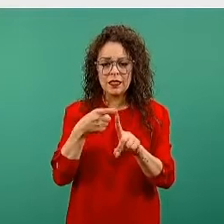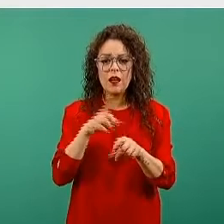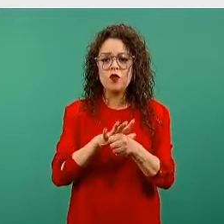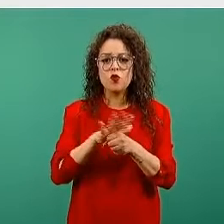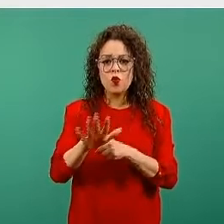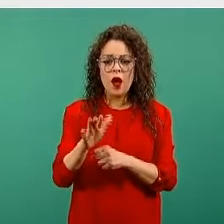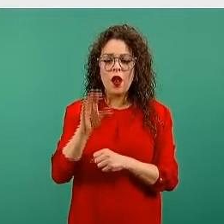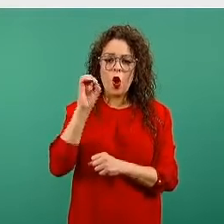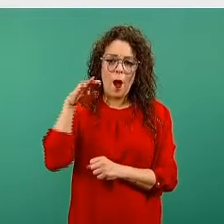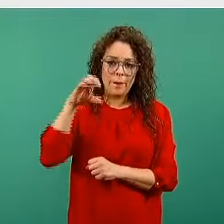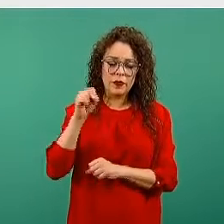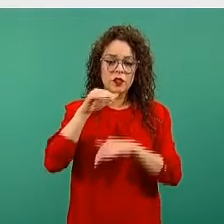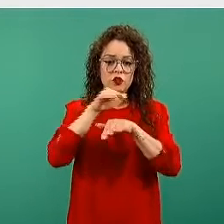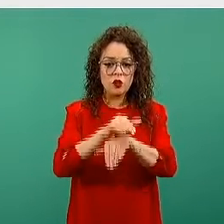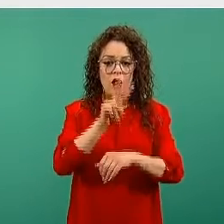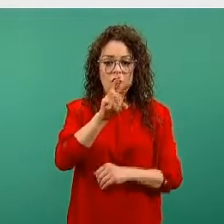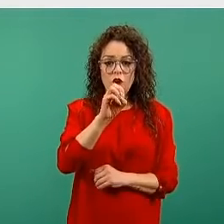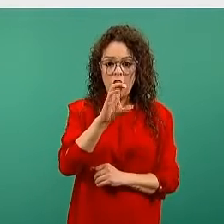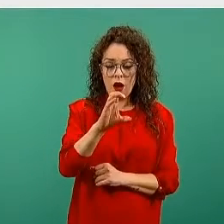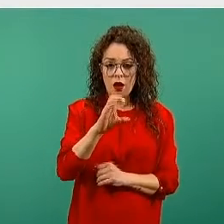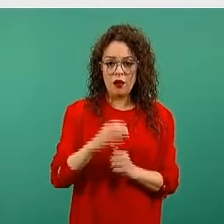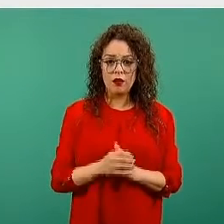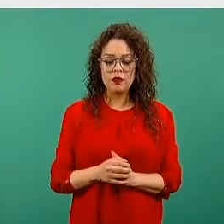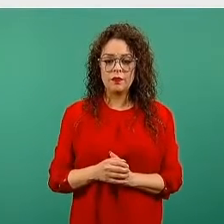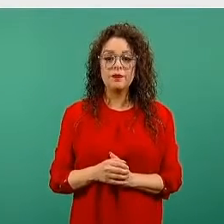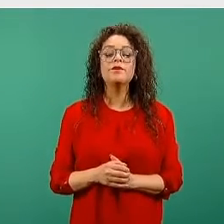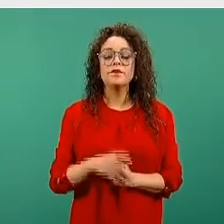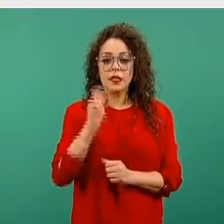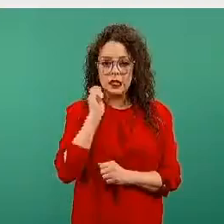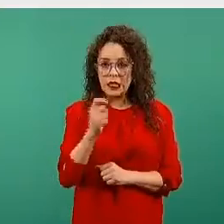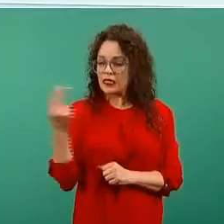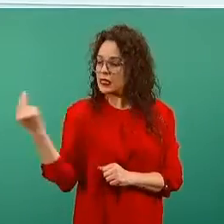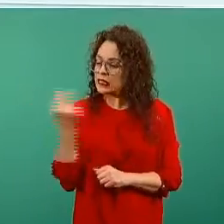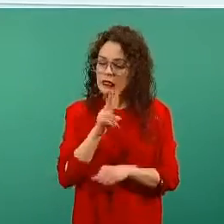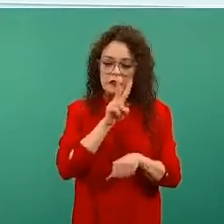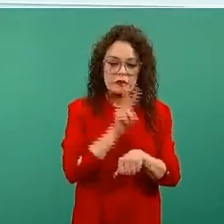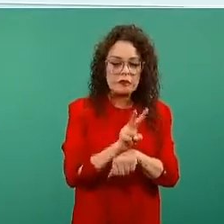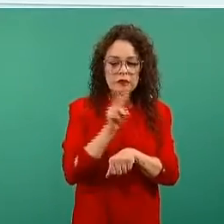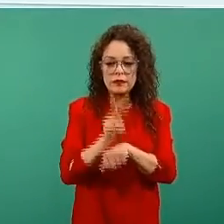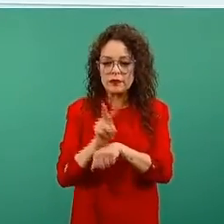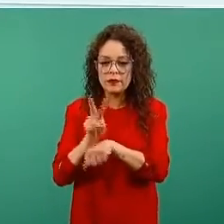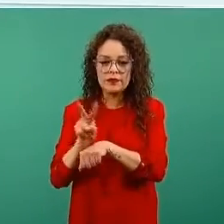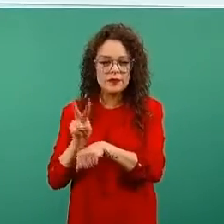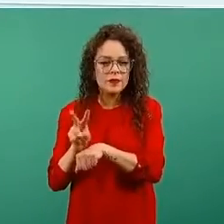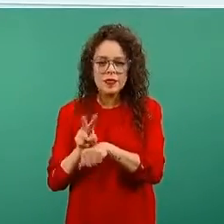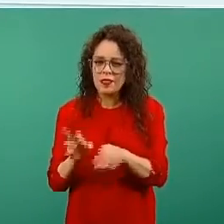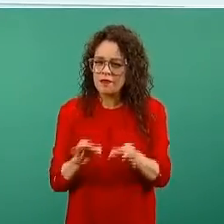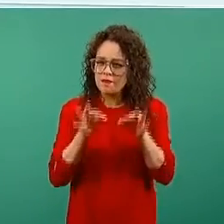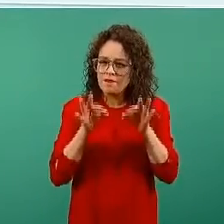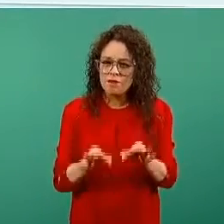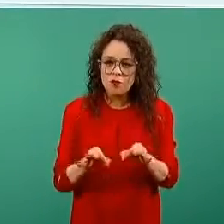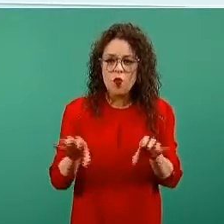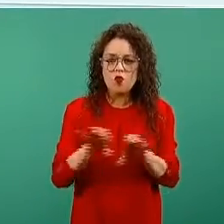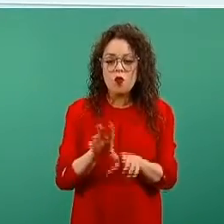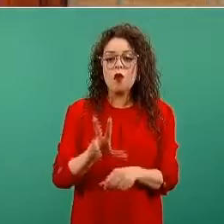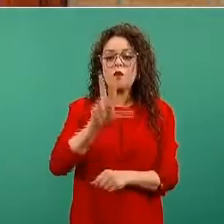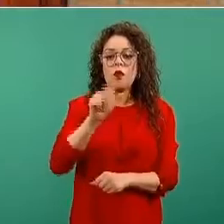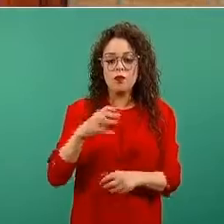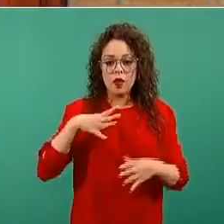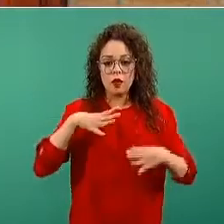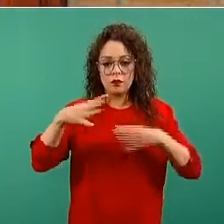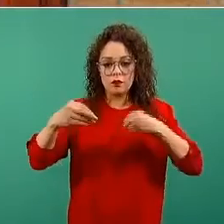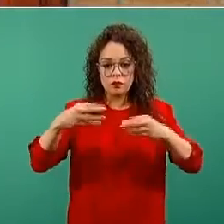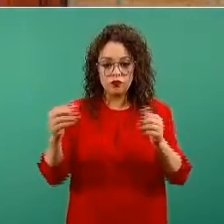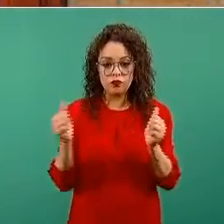OMS ha sido mantener una vigilancia estrecha, un seguimiento del comportamiento epidemiológico, clínico